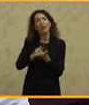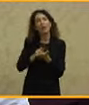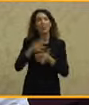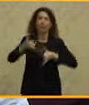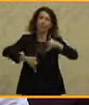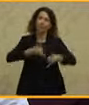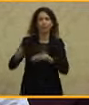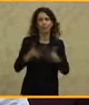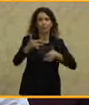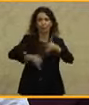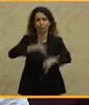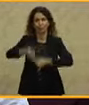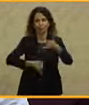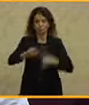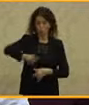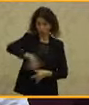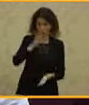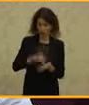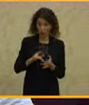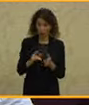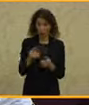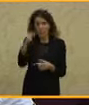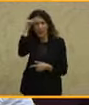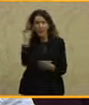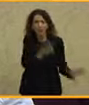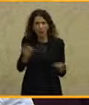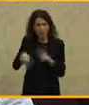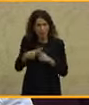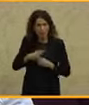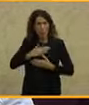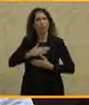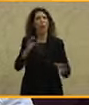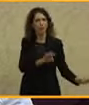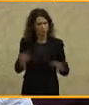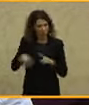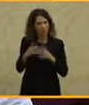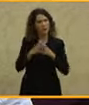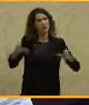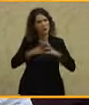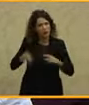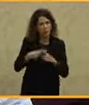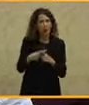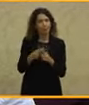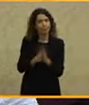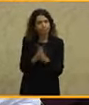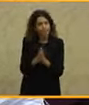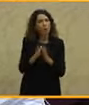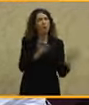normalidad. Nosotros hemos puesto a punto nuestra mente, nuestra voluntad, nuestras ganas y nuestra